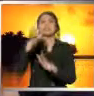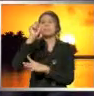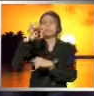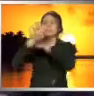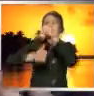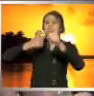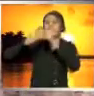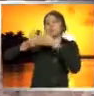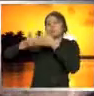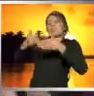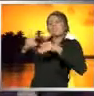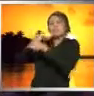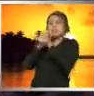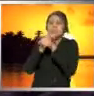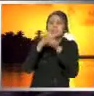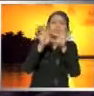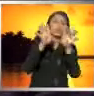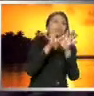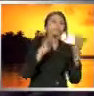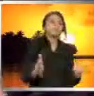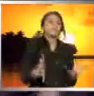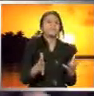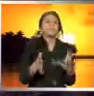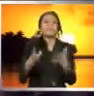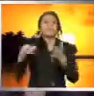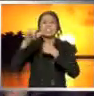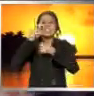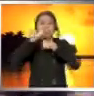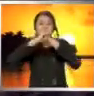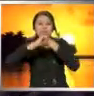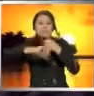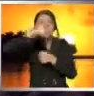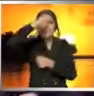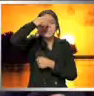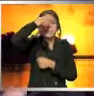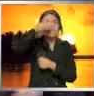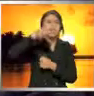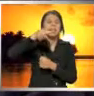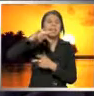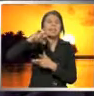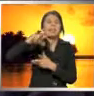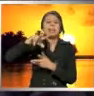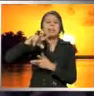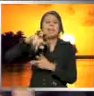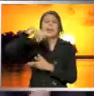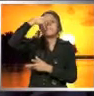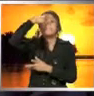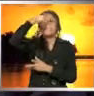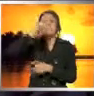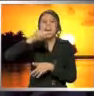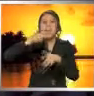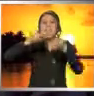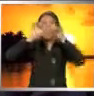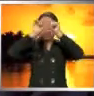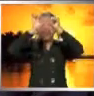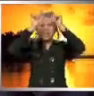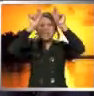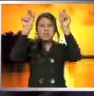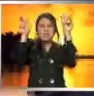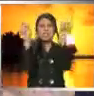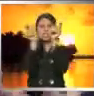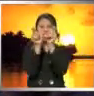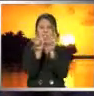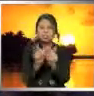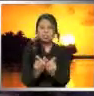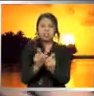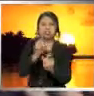habla claramente sobre todas estas cirugías que le llaman vulgarmente para cerrar las trompas, que se llama salpingoclasia,